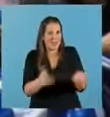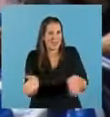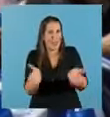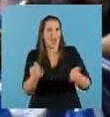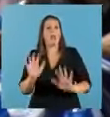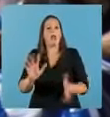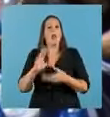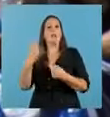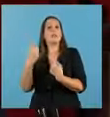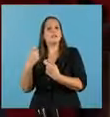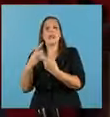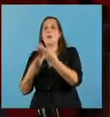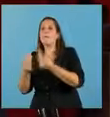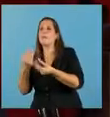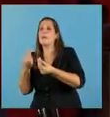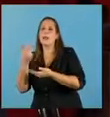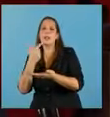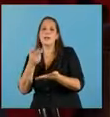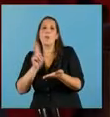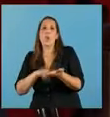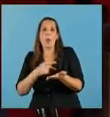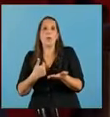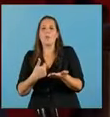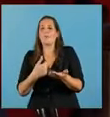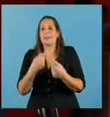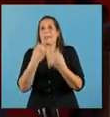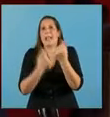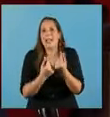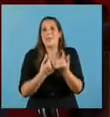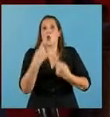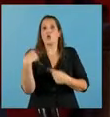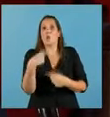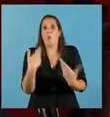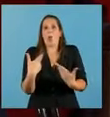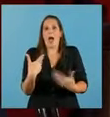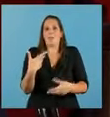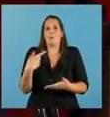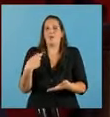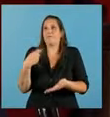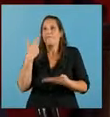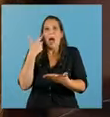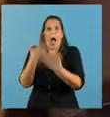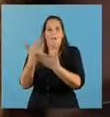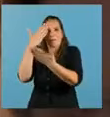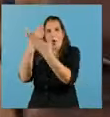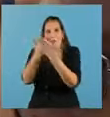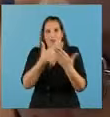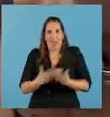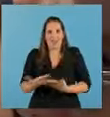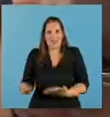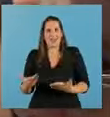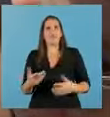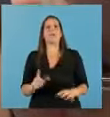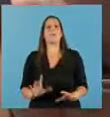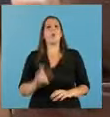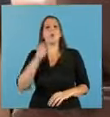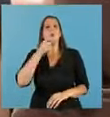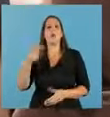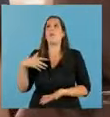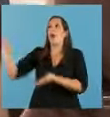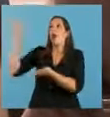permitan la inversión y competitividad de nuestra economía. Queremos reglas claras de inversión que estén alejadas de abusos monopólicos